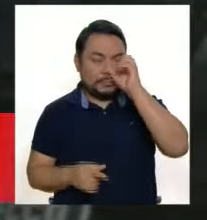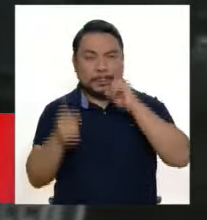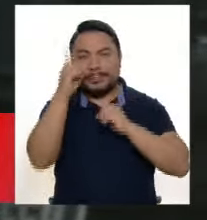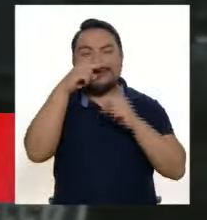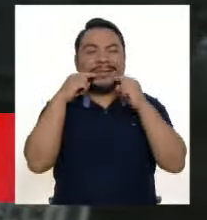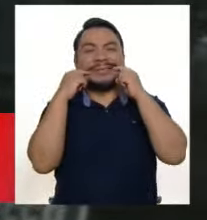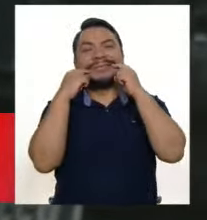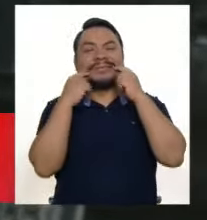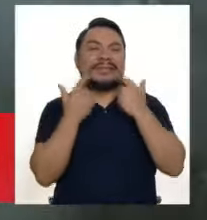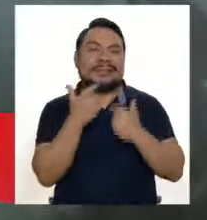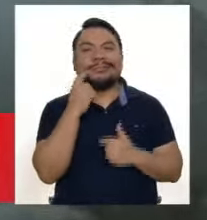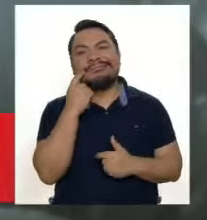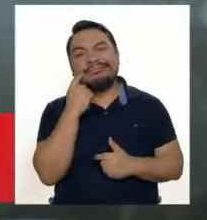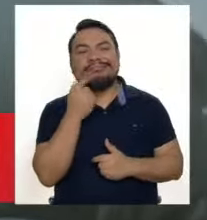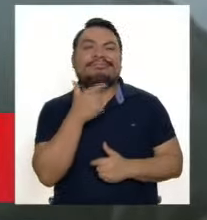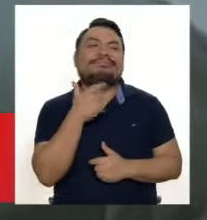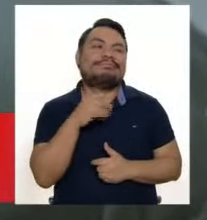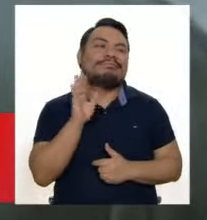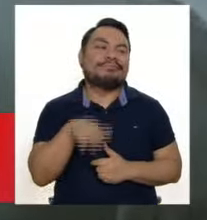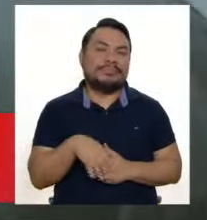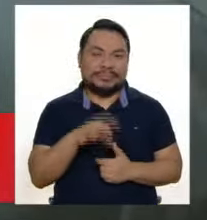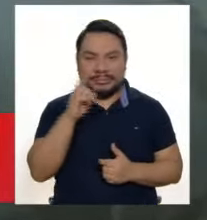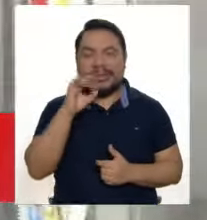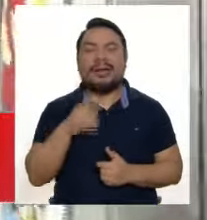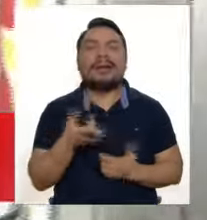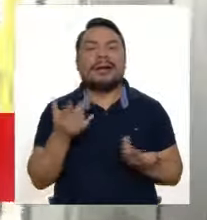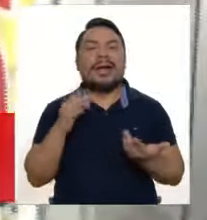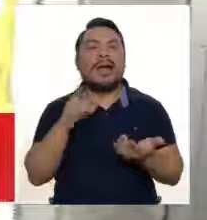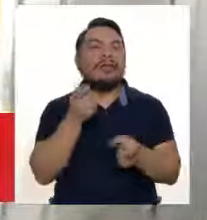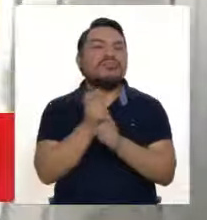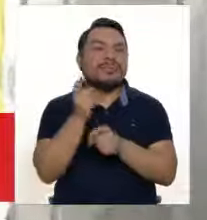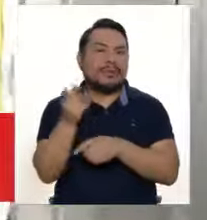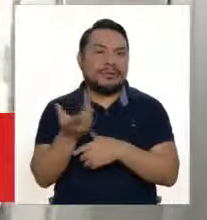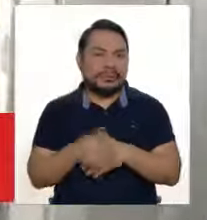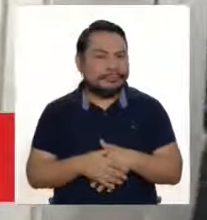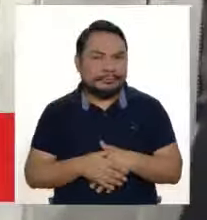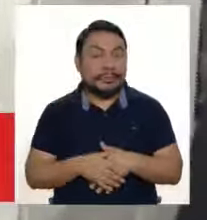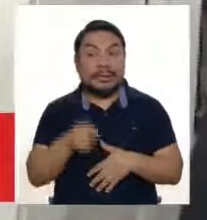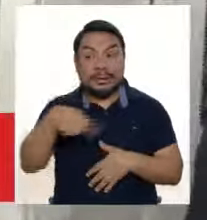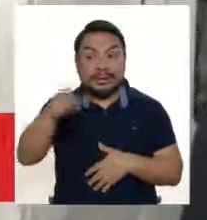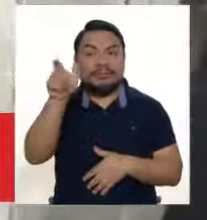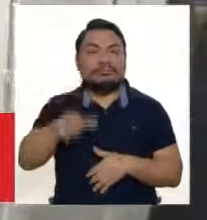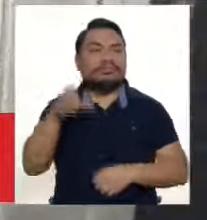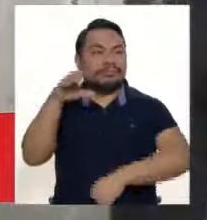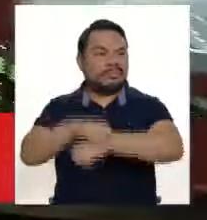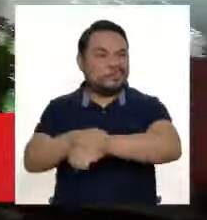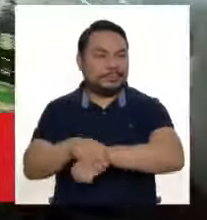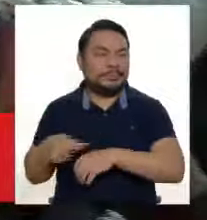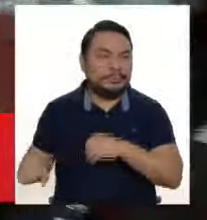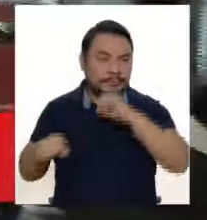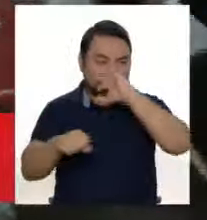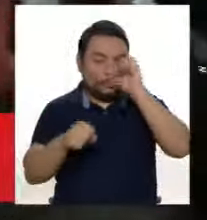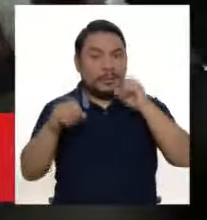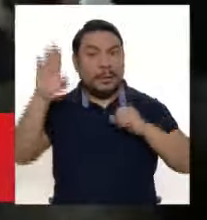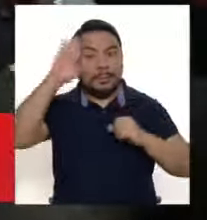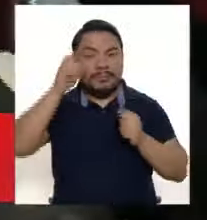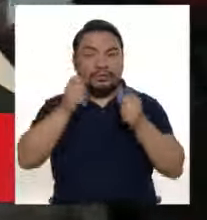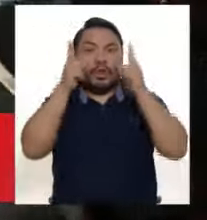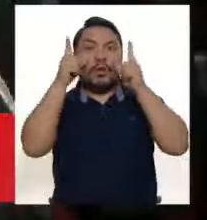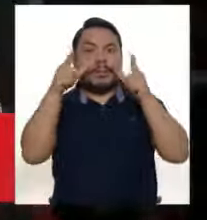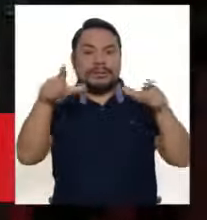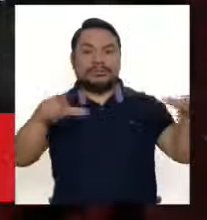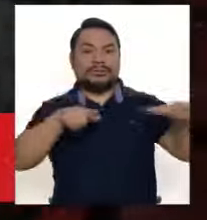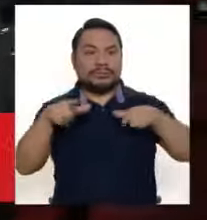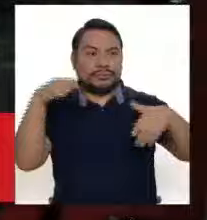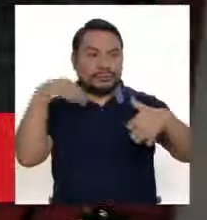Sonrientes y desafiantes. Estos son algunos de los rostros de los 9 detenidos que desfilan uno a uno tras una incursión policial a este local